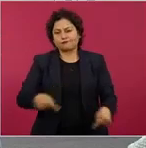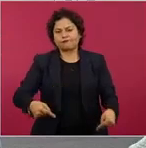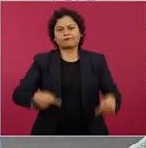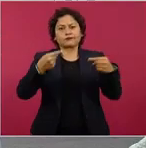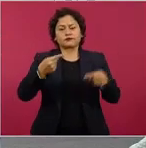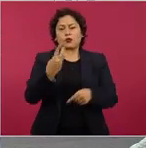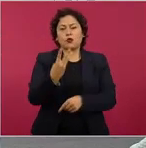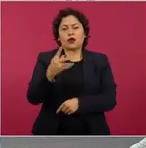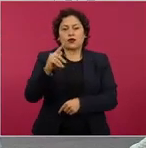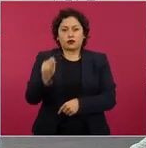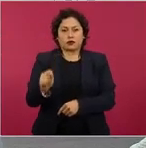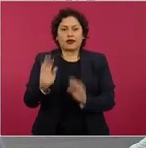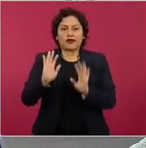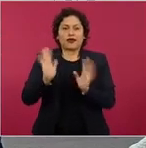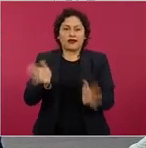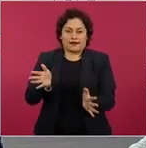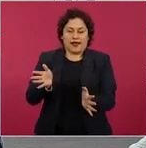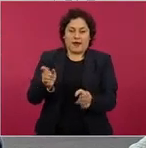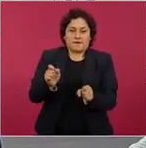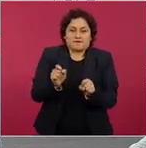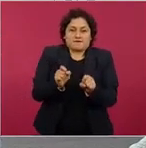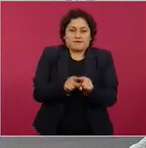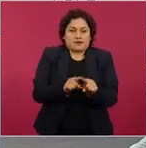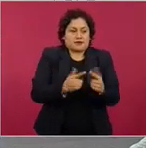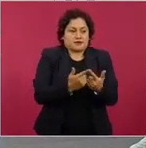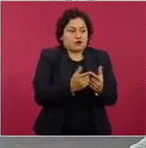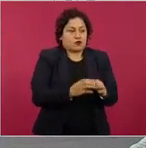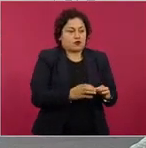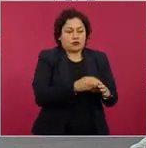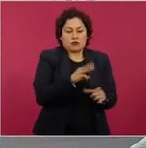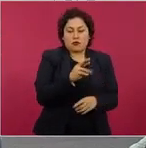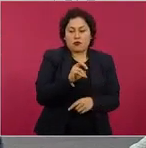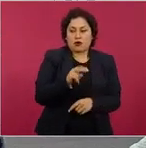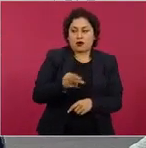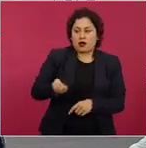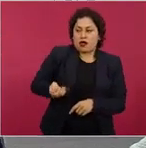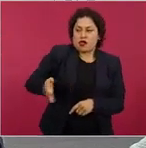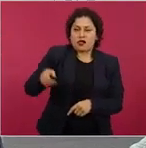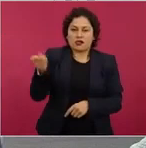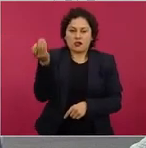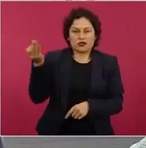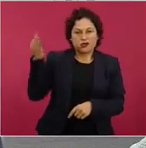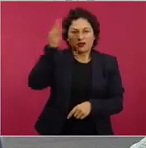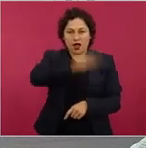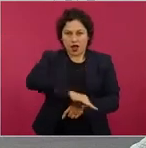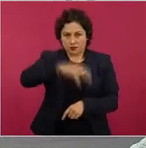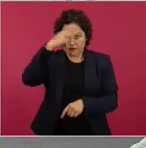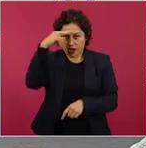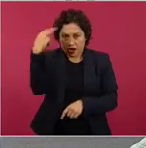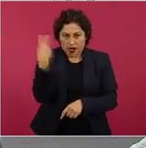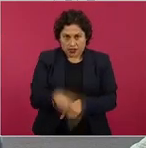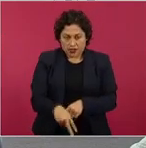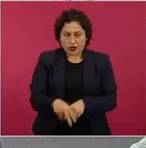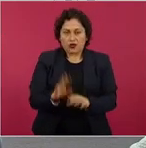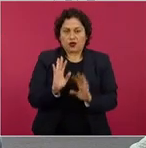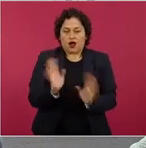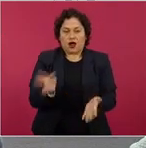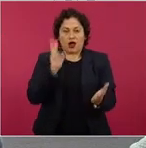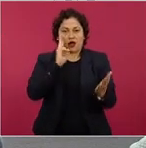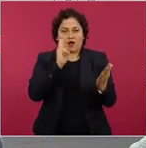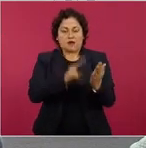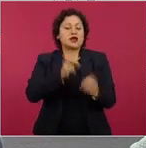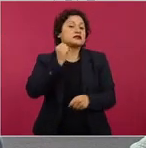sido calificados ya por los propios morenistas como traidores a la patria, según leíamos en la carta que enviaron los